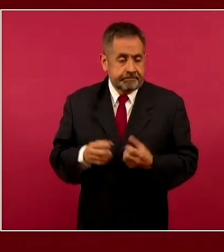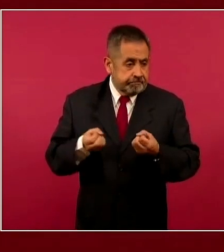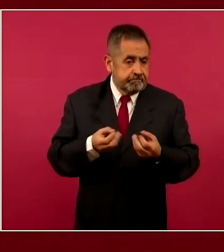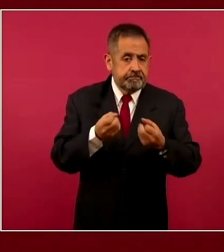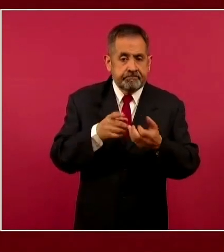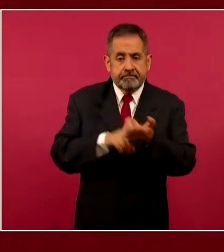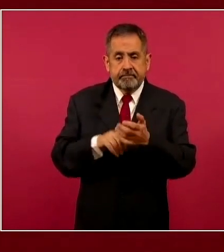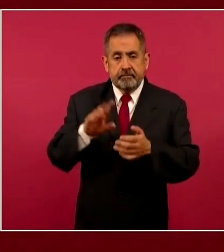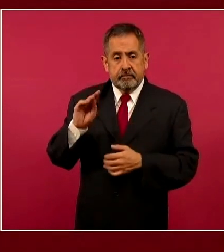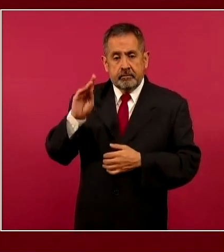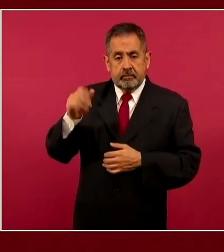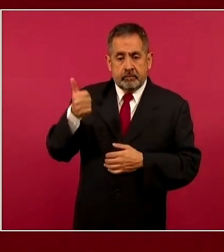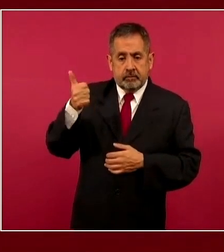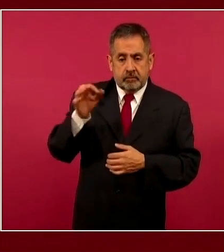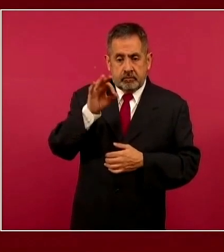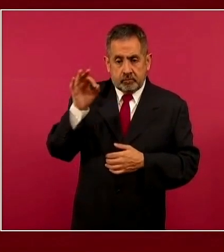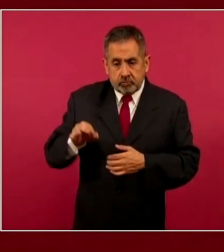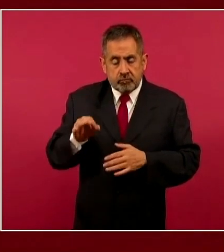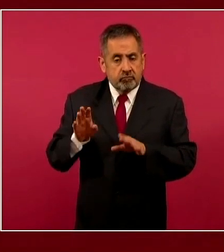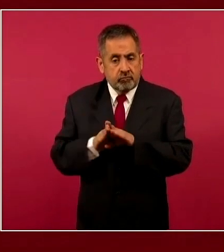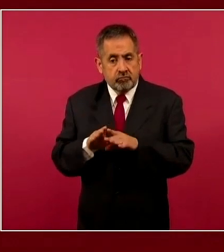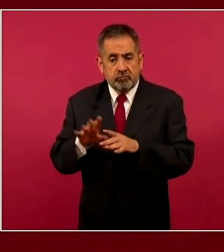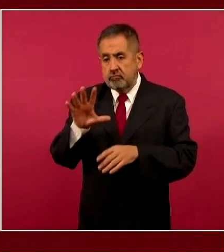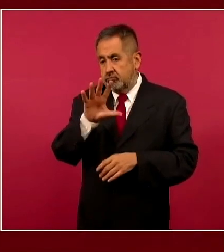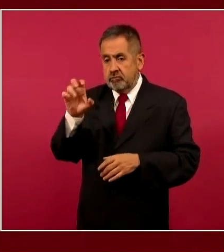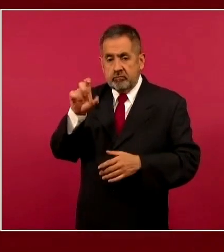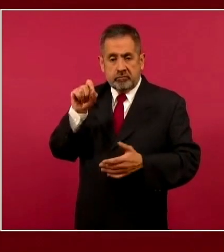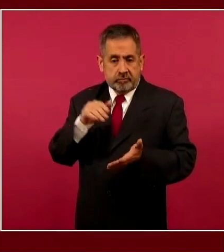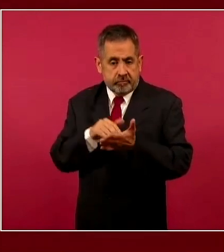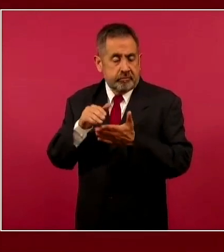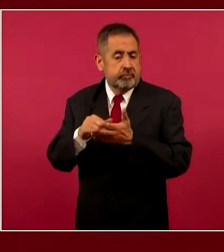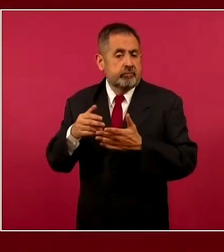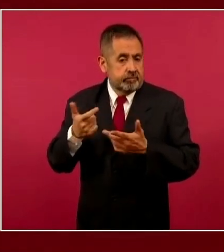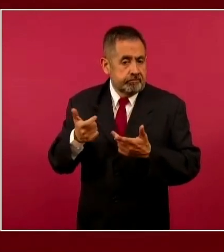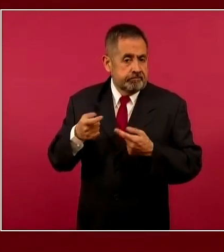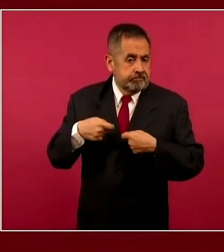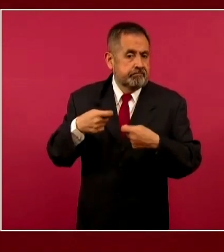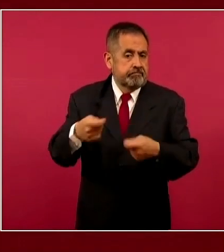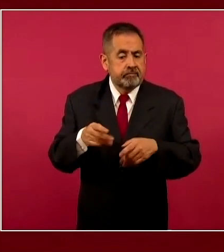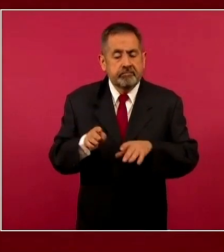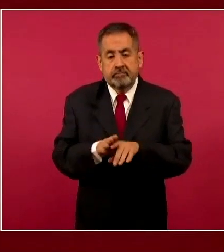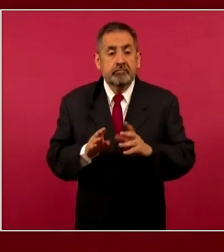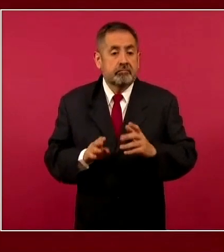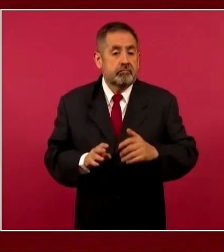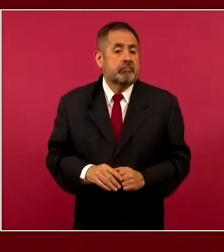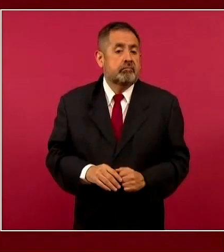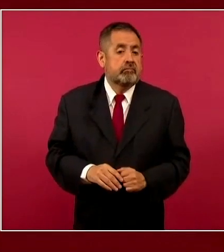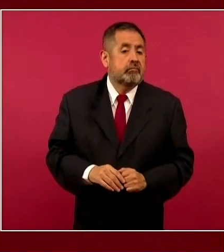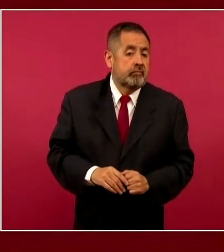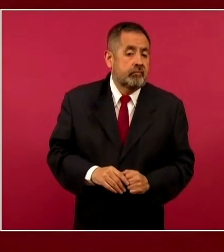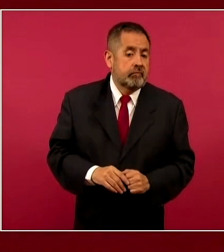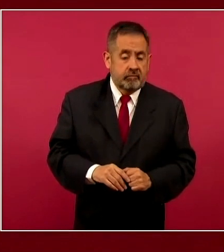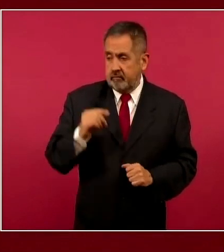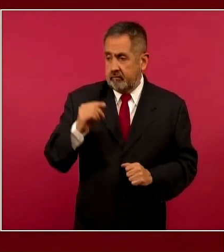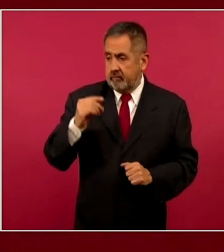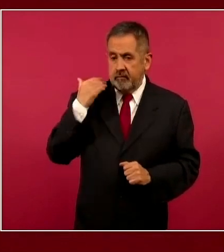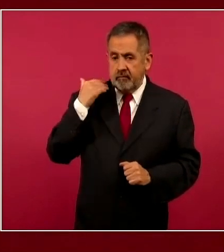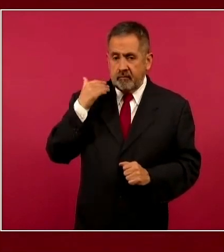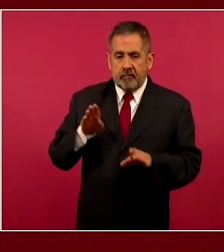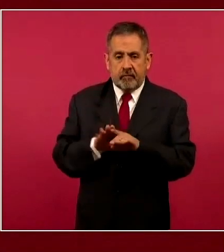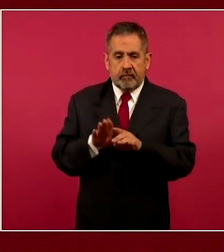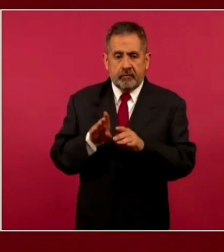96%, la inversión ha sido de 520 millones de pesos, el presupuesto, De la última vez que reportamos al día